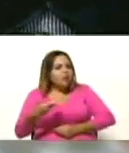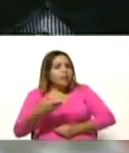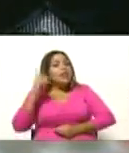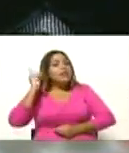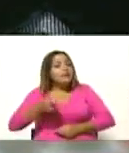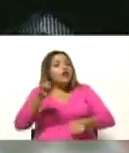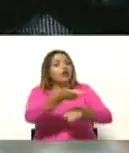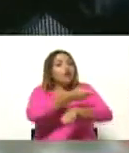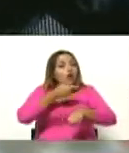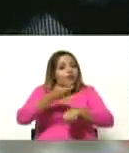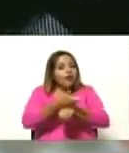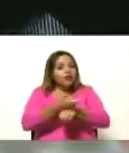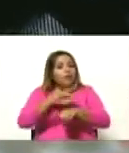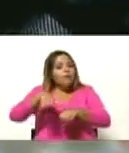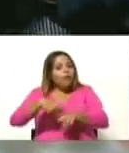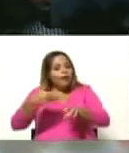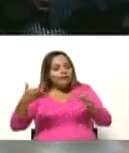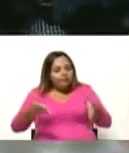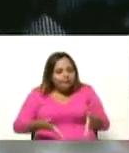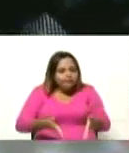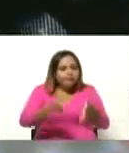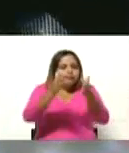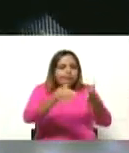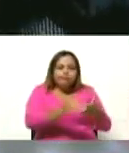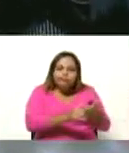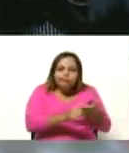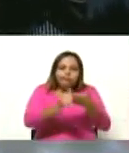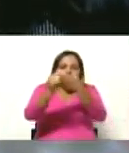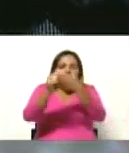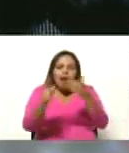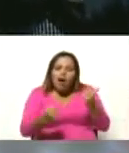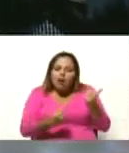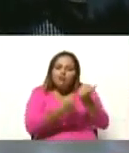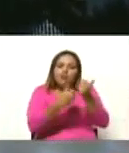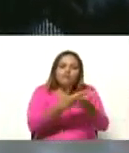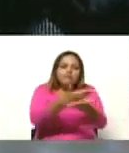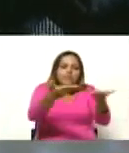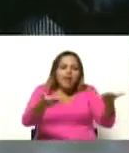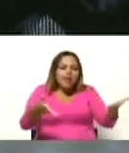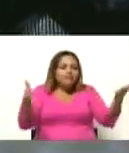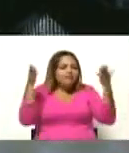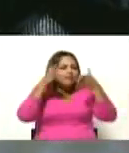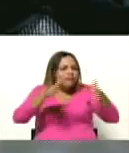Estado para dirigir, conducir, aportar líneas,